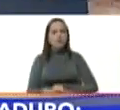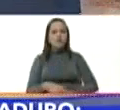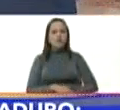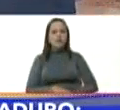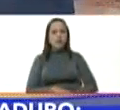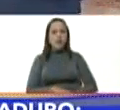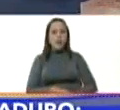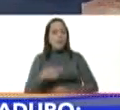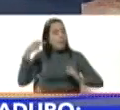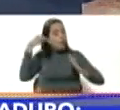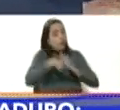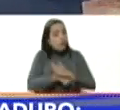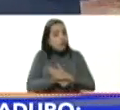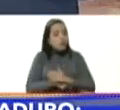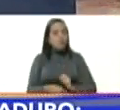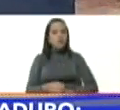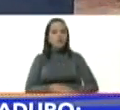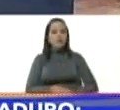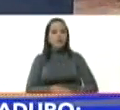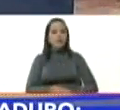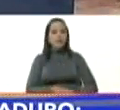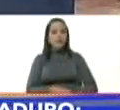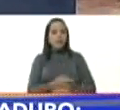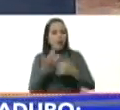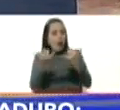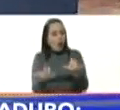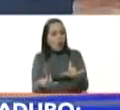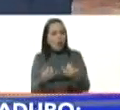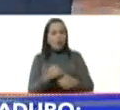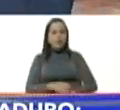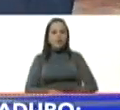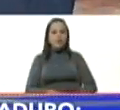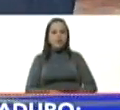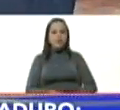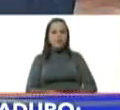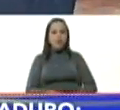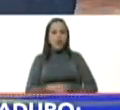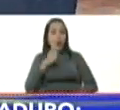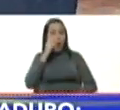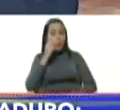Pero profundo. Ahora, los hombres tenemos que